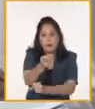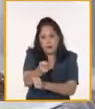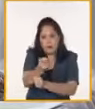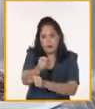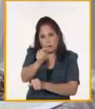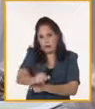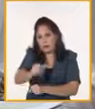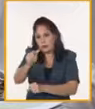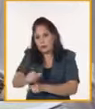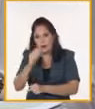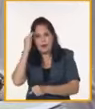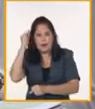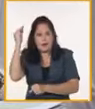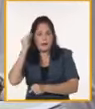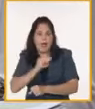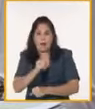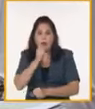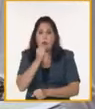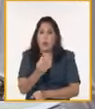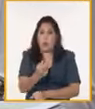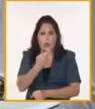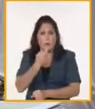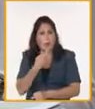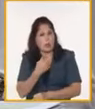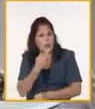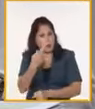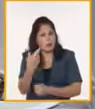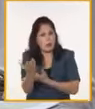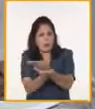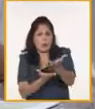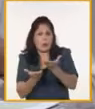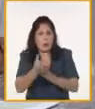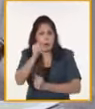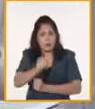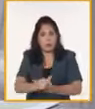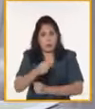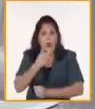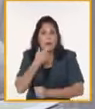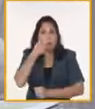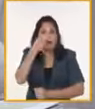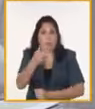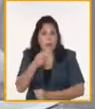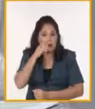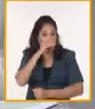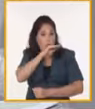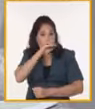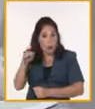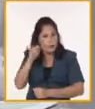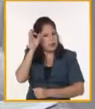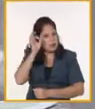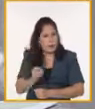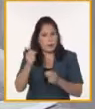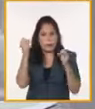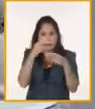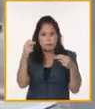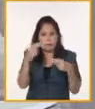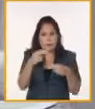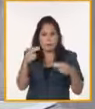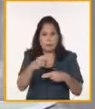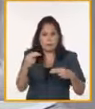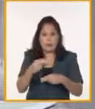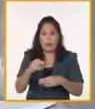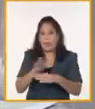educando evacuando dudas hemos seguimos respondiendo desde que salieron las normas es constante el intercambio con